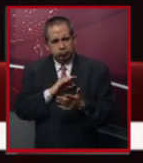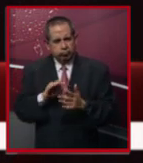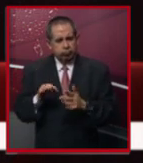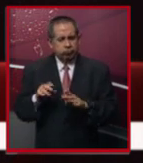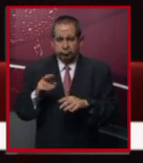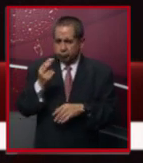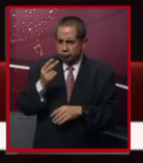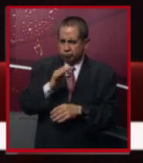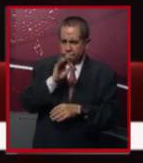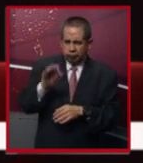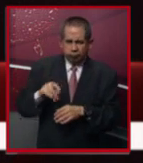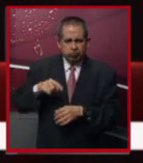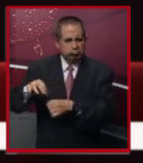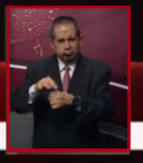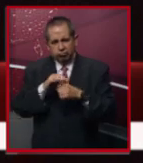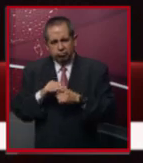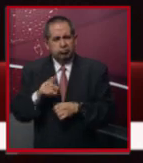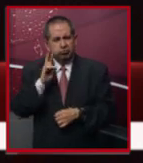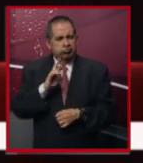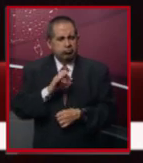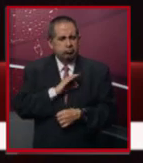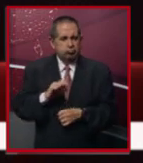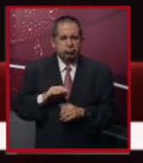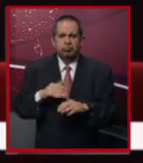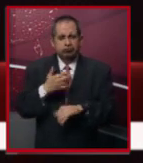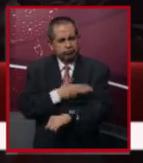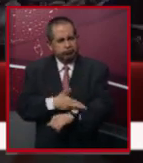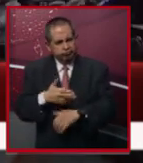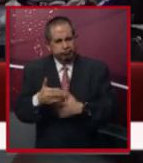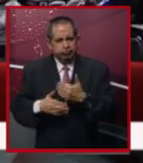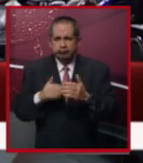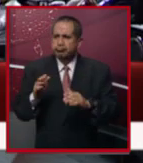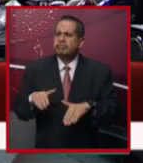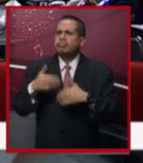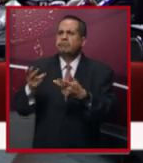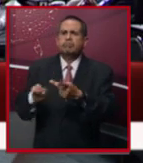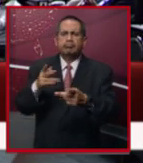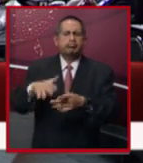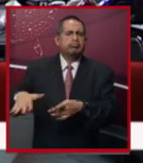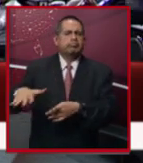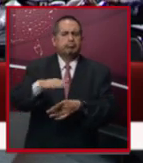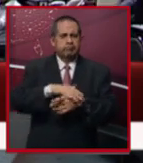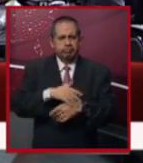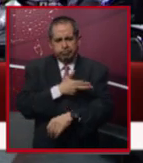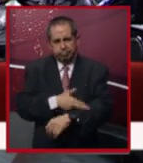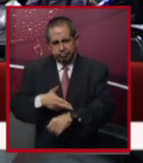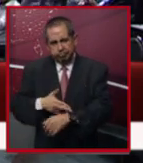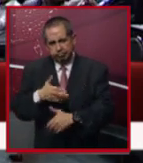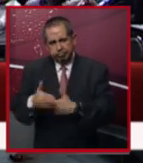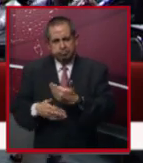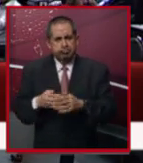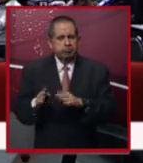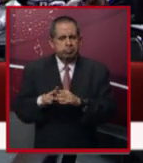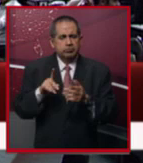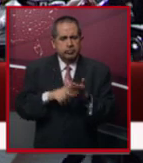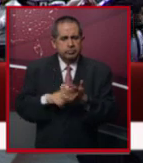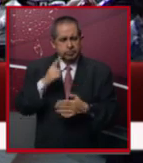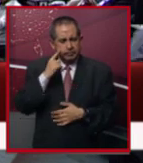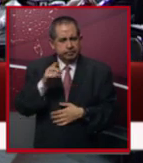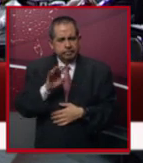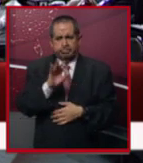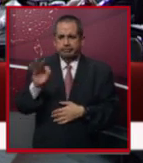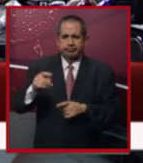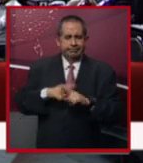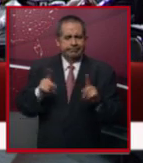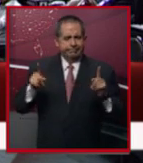ese nivel de votación es factible para los procesos de consulta popular que se desarrollen en una fecha diversa al